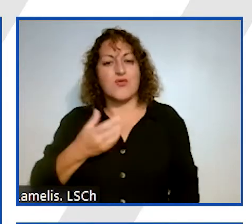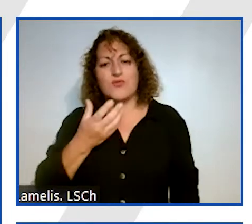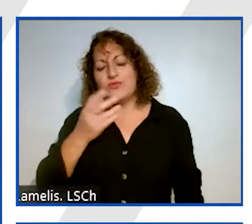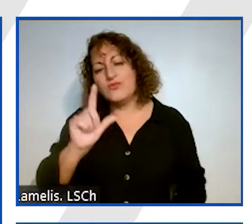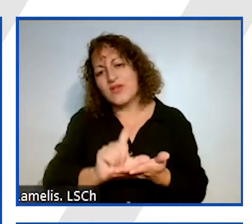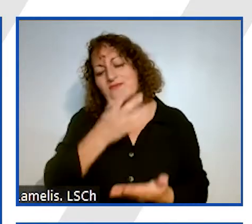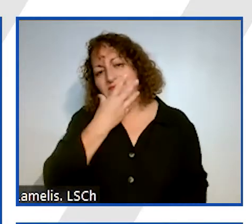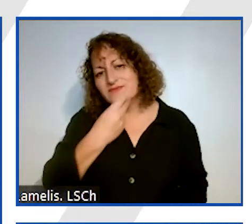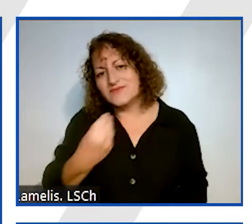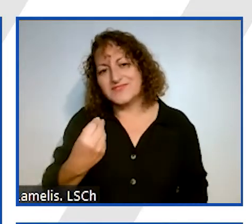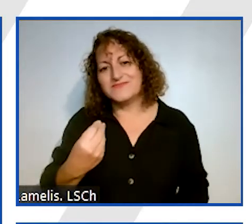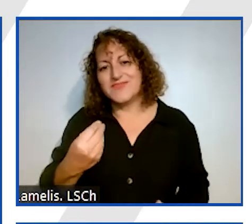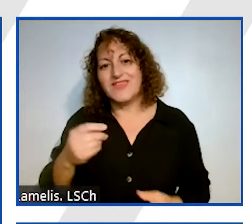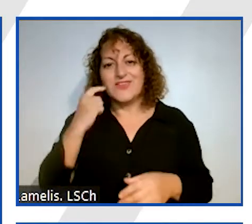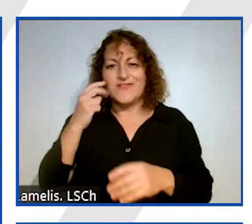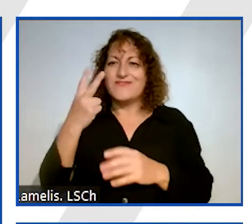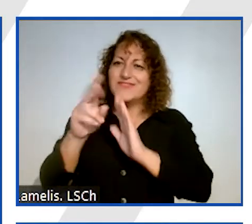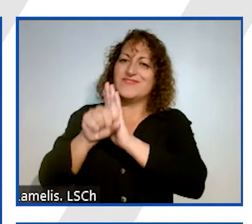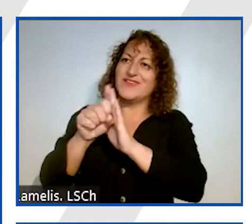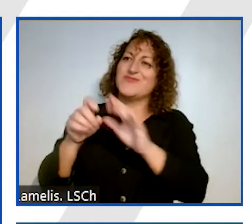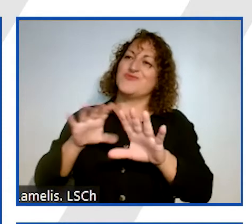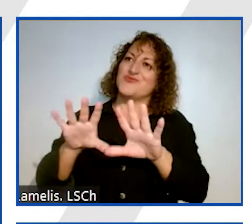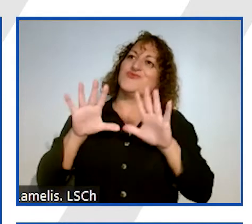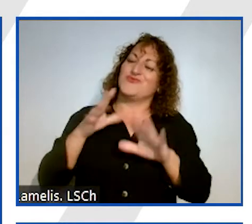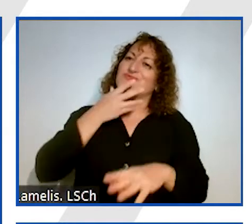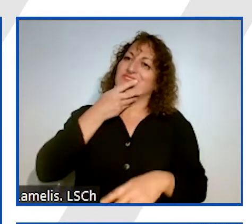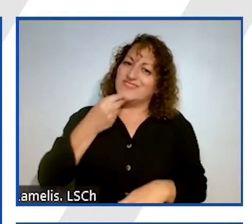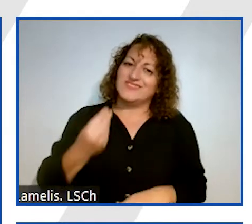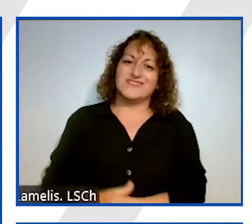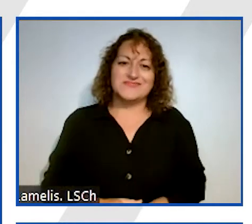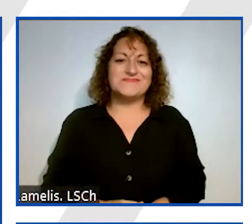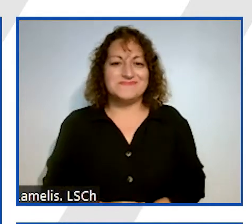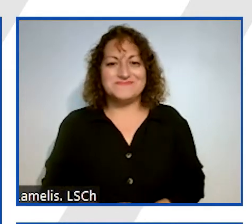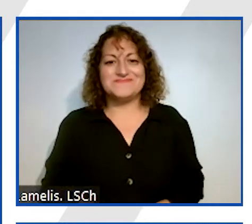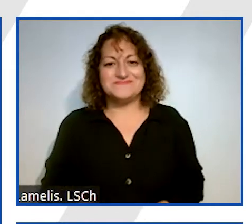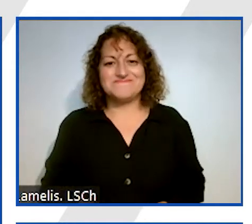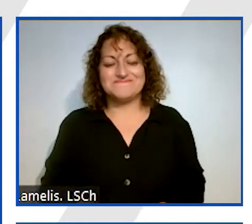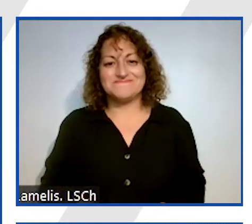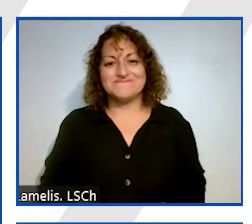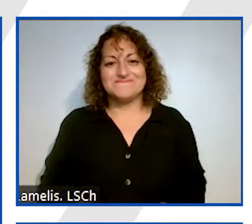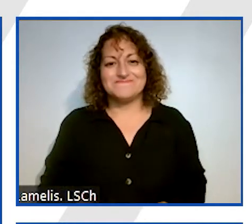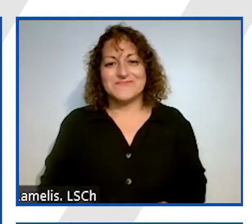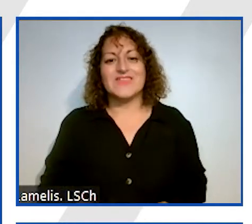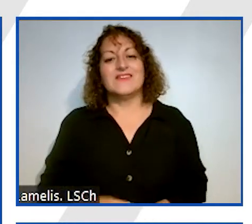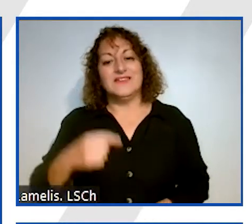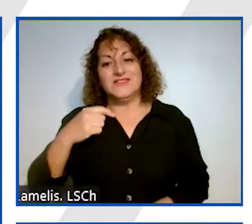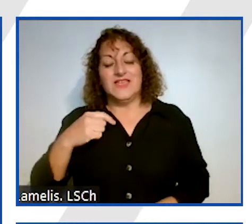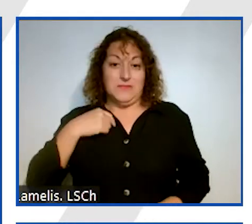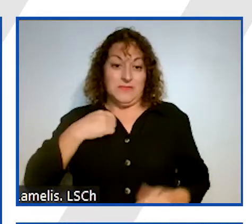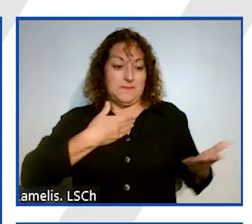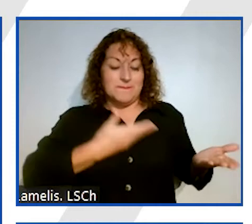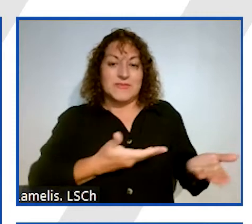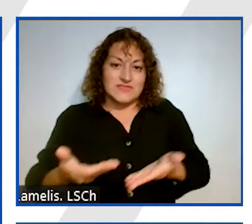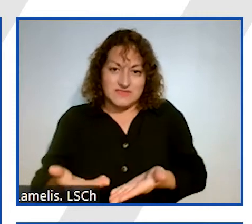y bueno, me sorprendieron con la cápsula, quedó muy bonita, así que la voy a copiar después. Bueno, yo los llamé, o me